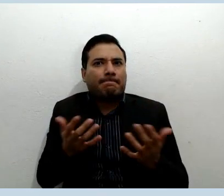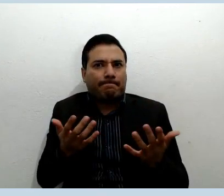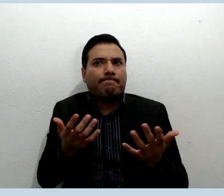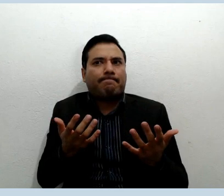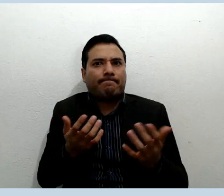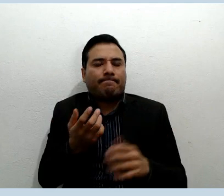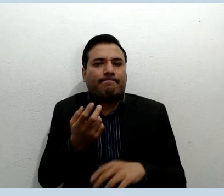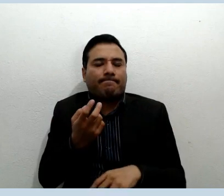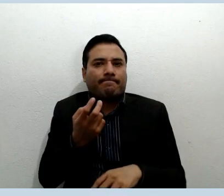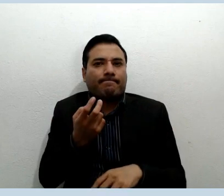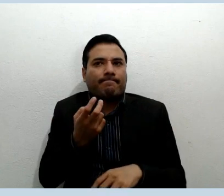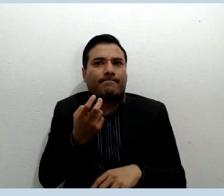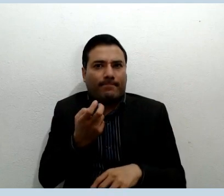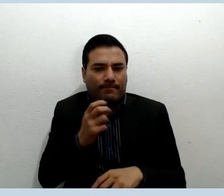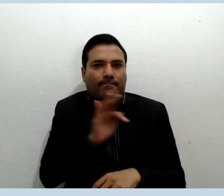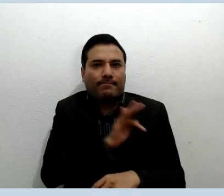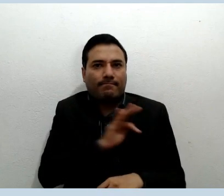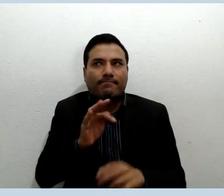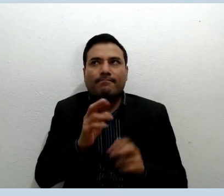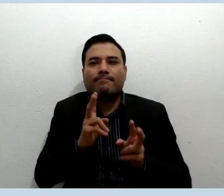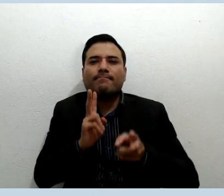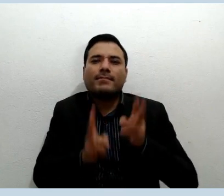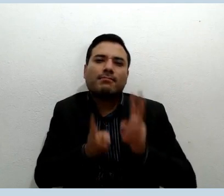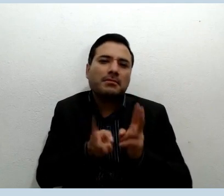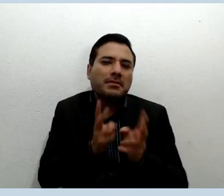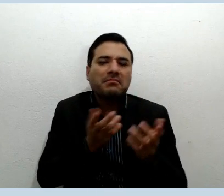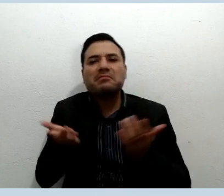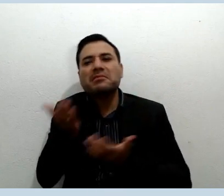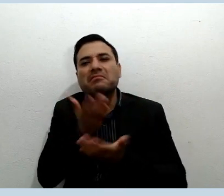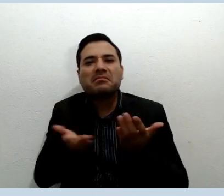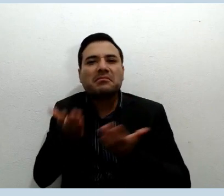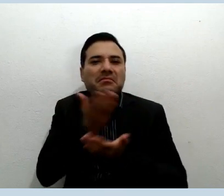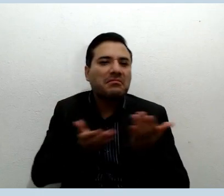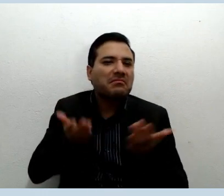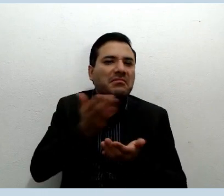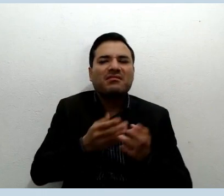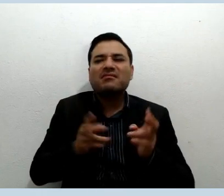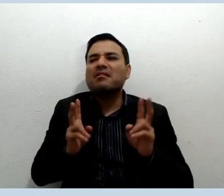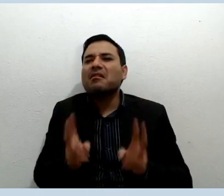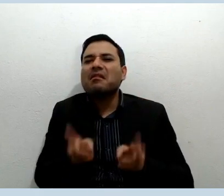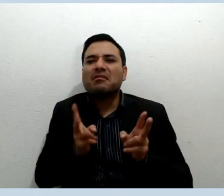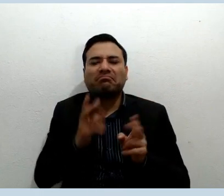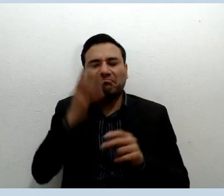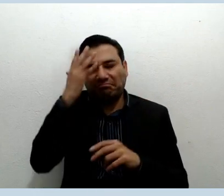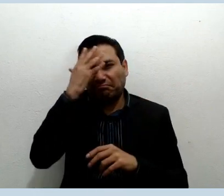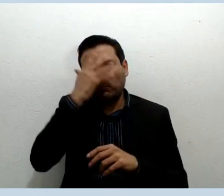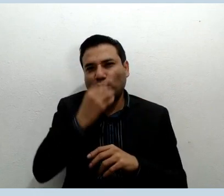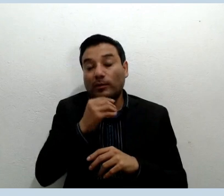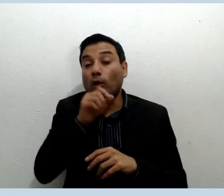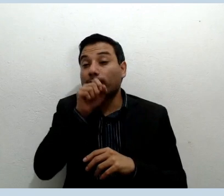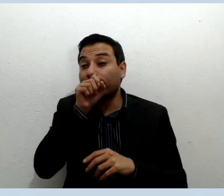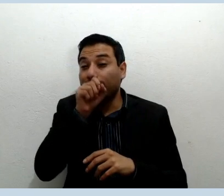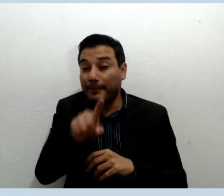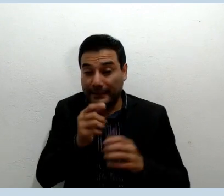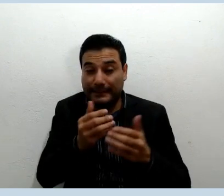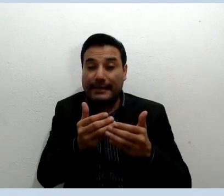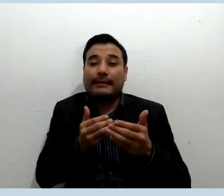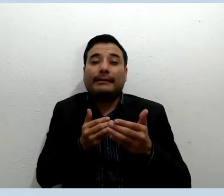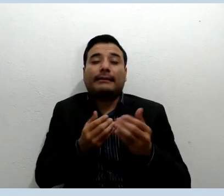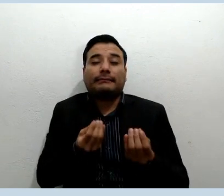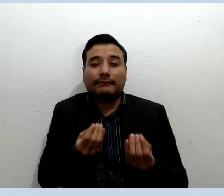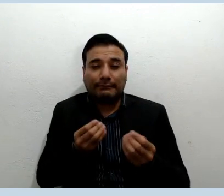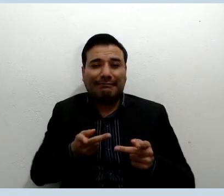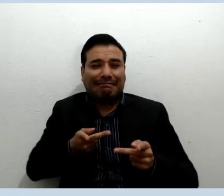charlar eh Y fue fue lindo no Aunque también implicó mucha gestión y